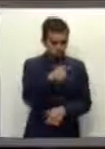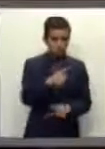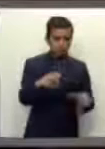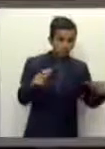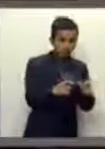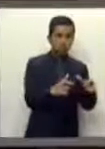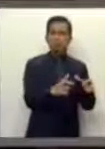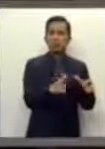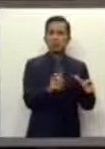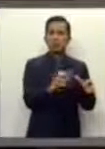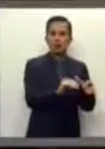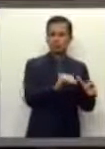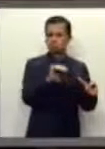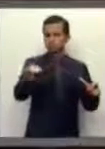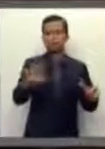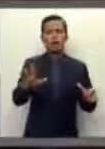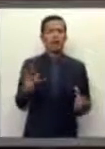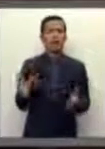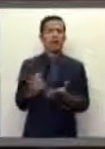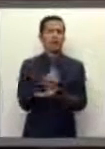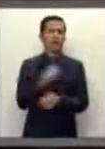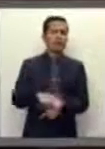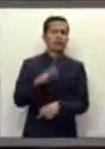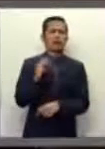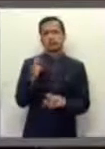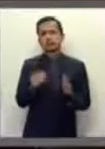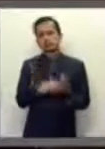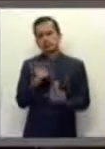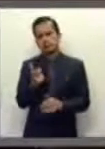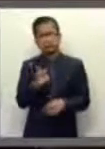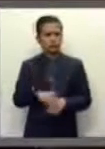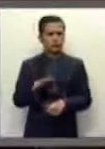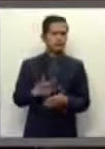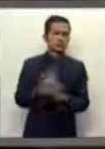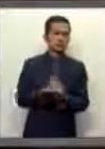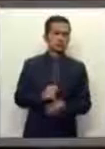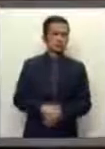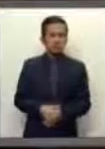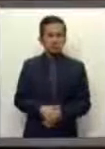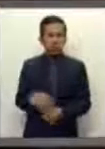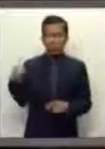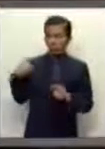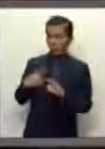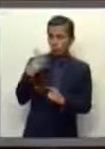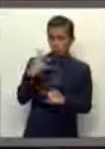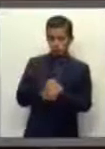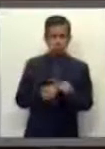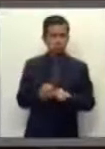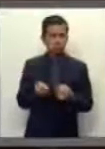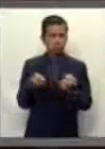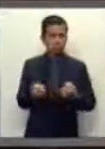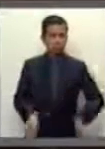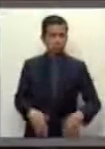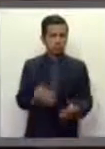ya ganó más de 3,000 pesos. Se ha desperdiciado 4 años donde no se han establecido